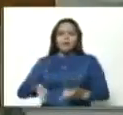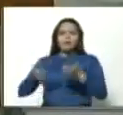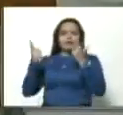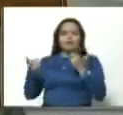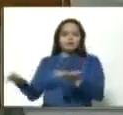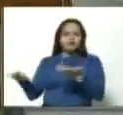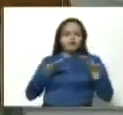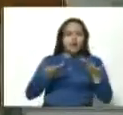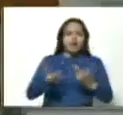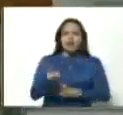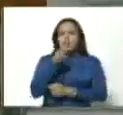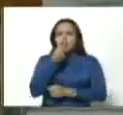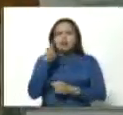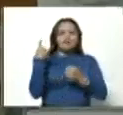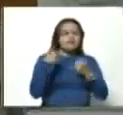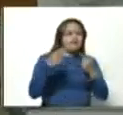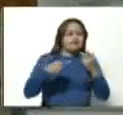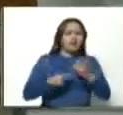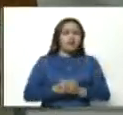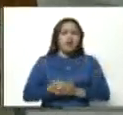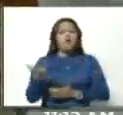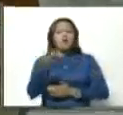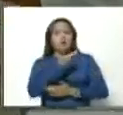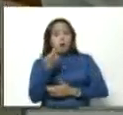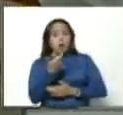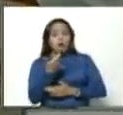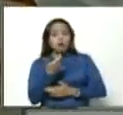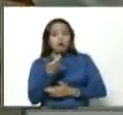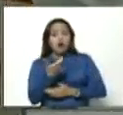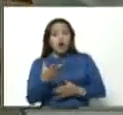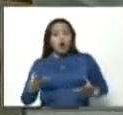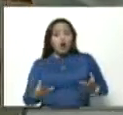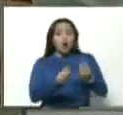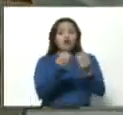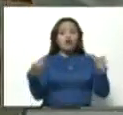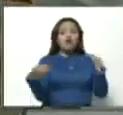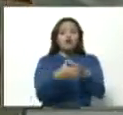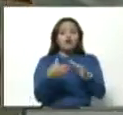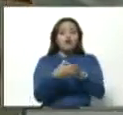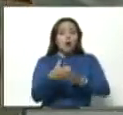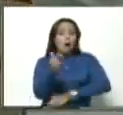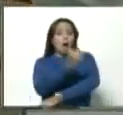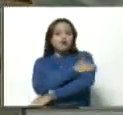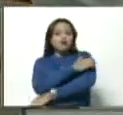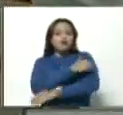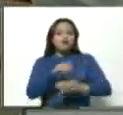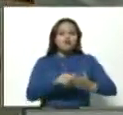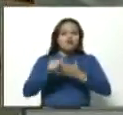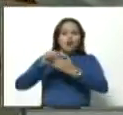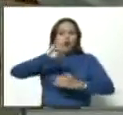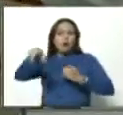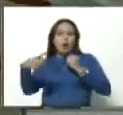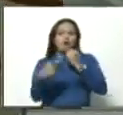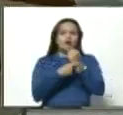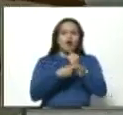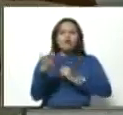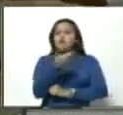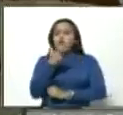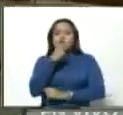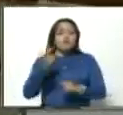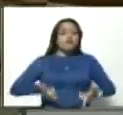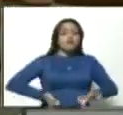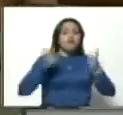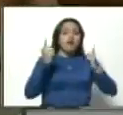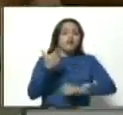de los tratamientos y que buscó, de la mano del sector extremista venezolano encabezado por Juan Guaidó, buscó impedir que llegaran